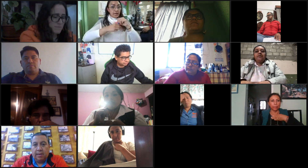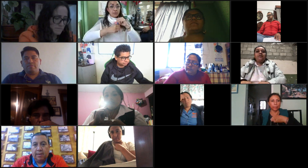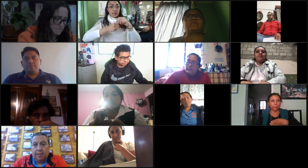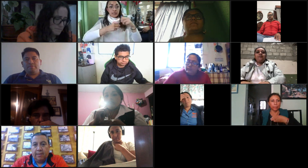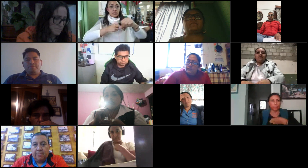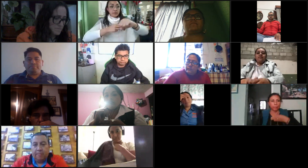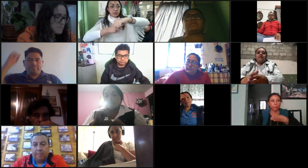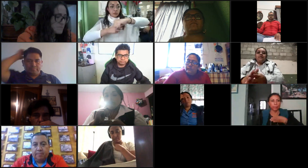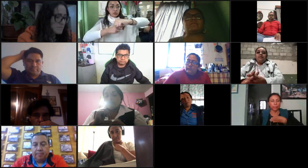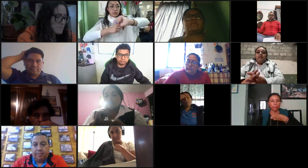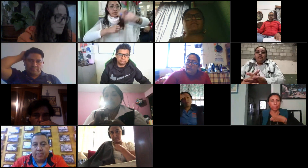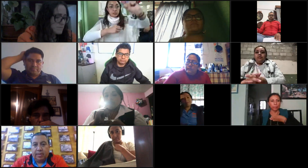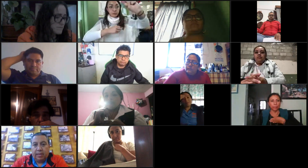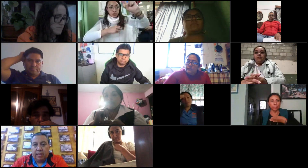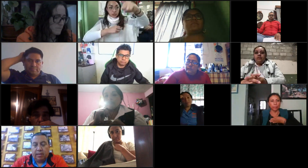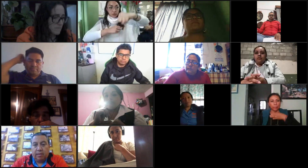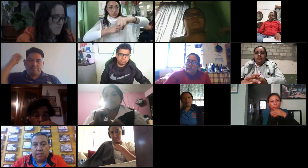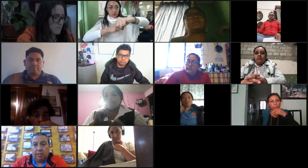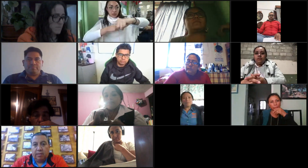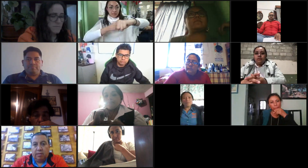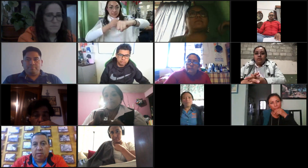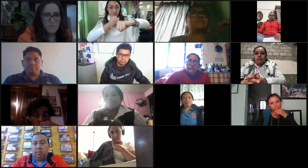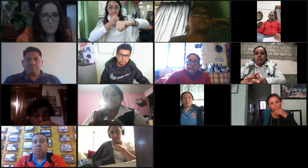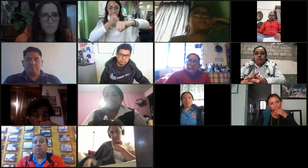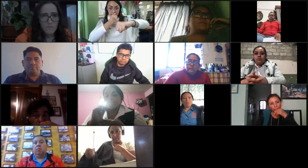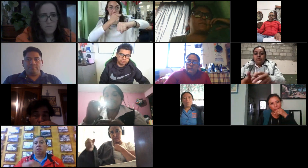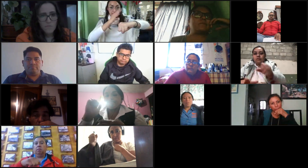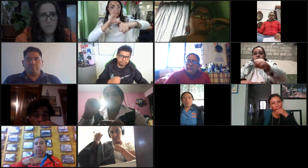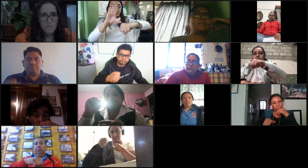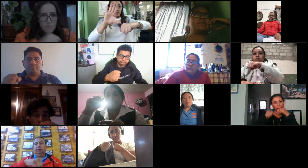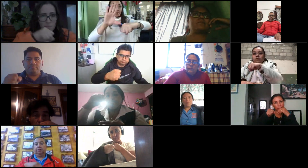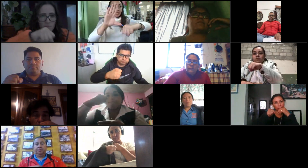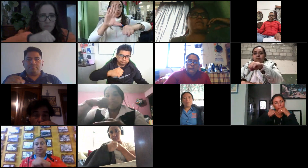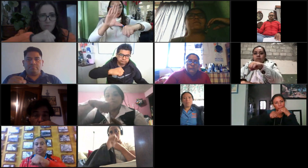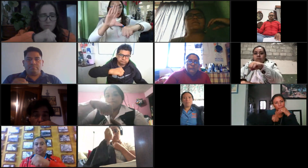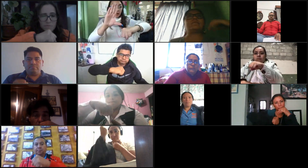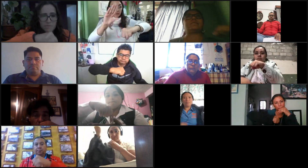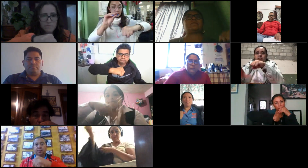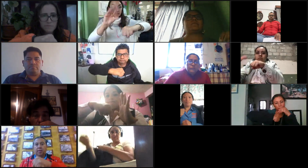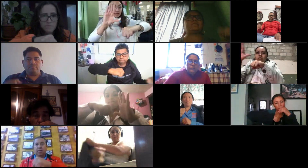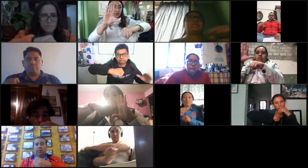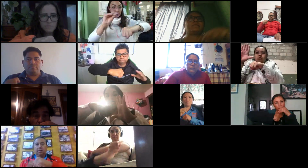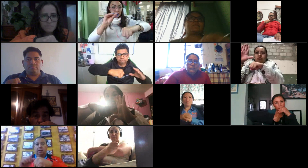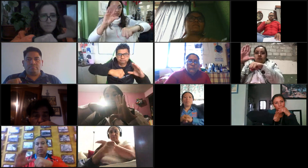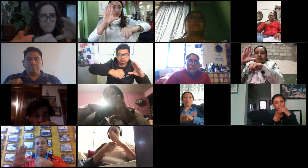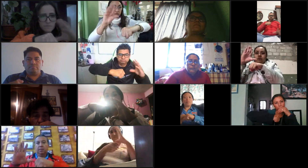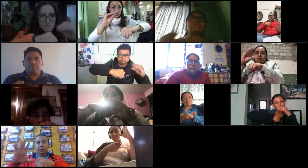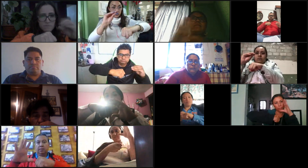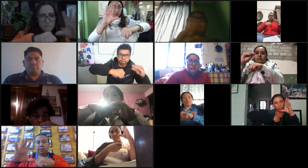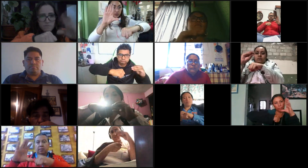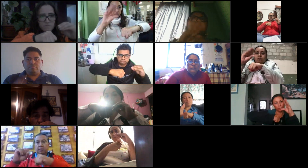nos va a servir como docentes, puñito en mi mano base, y voy a abrir y cerrar